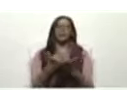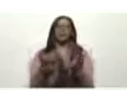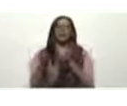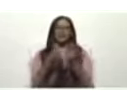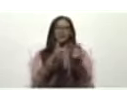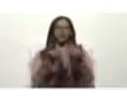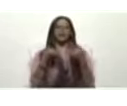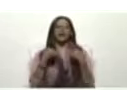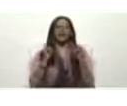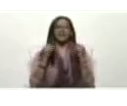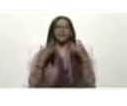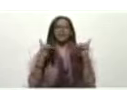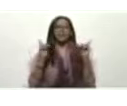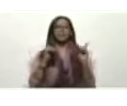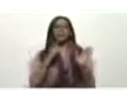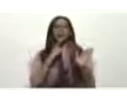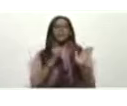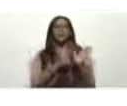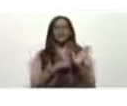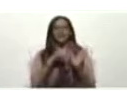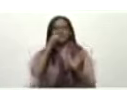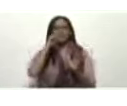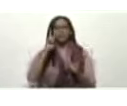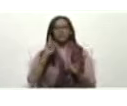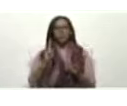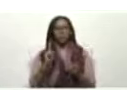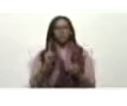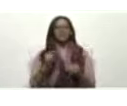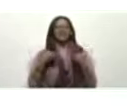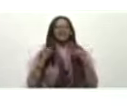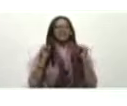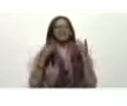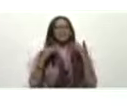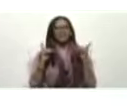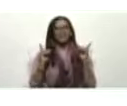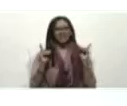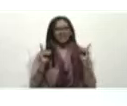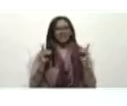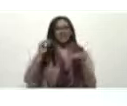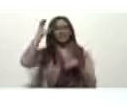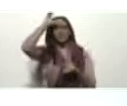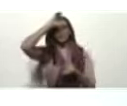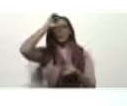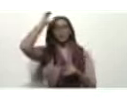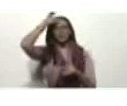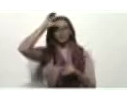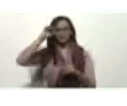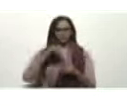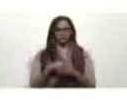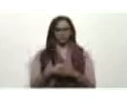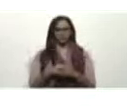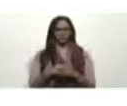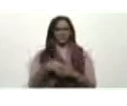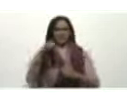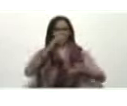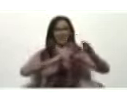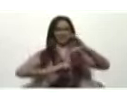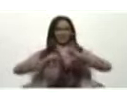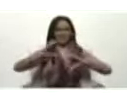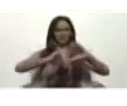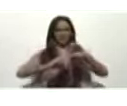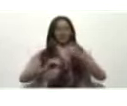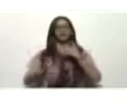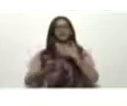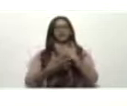para la independencia absoluta en el siglo XXI, que es la independencia del conocimiento, de la ciencia, de